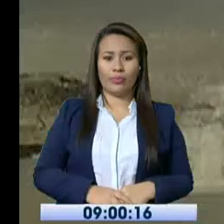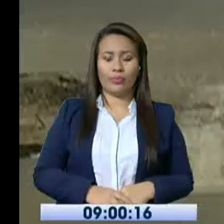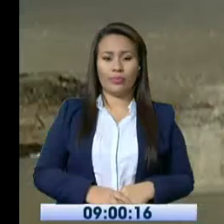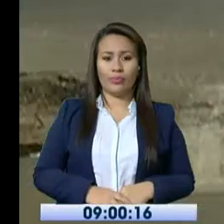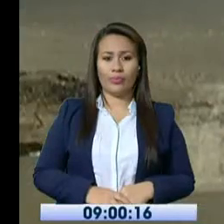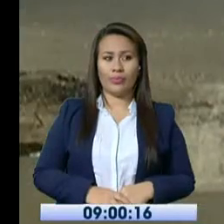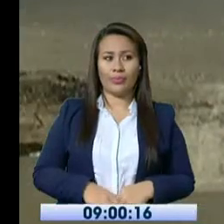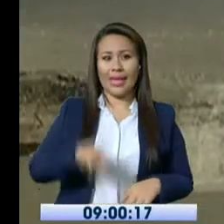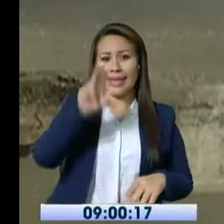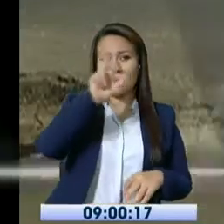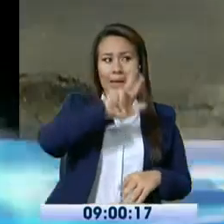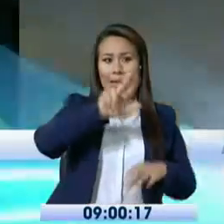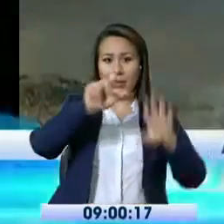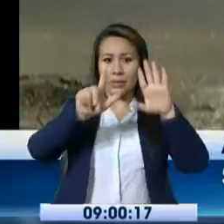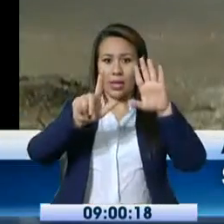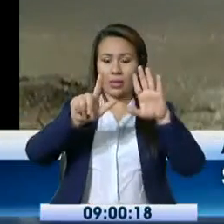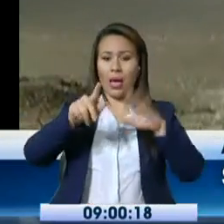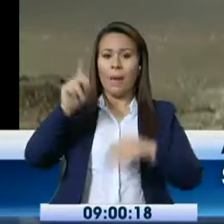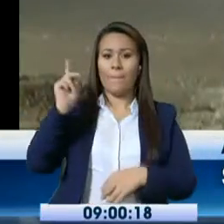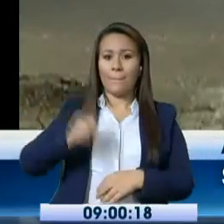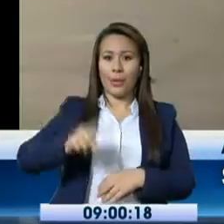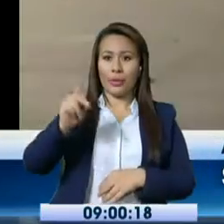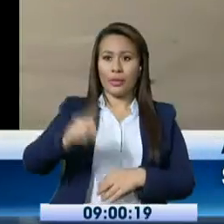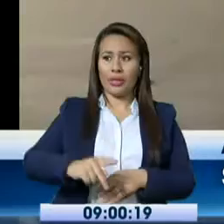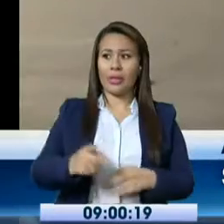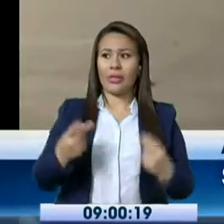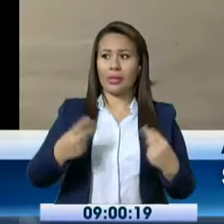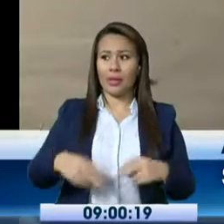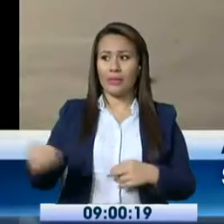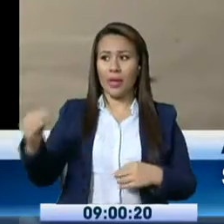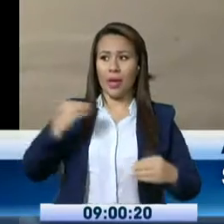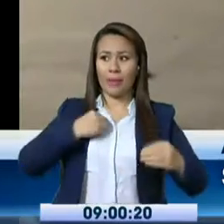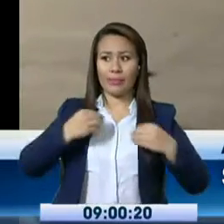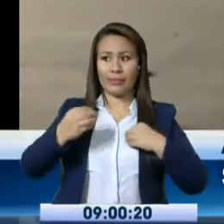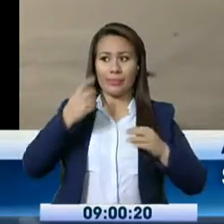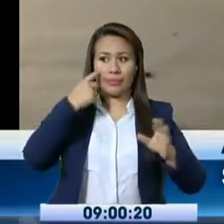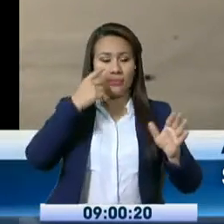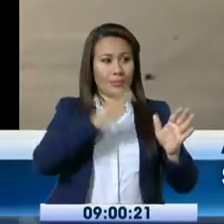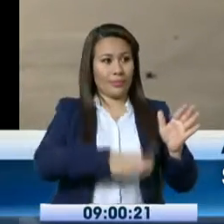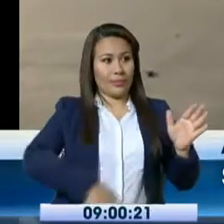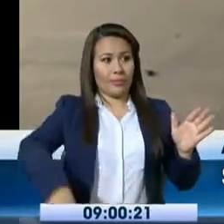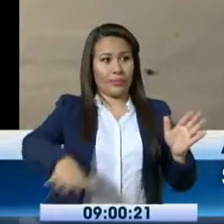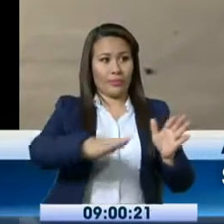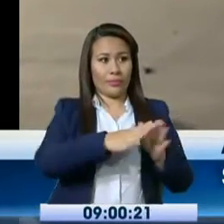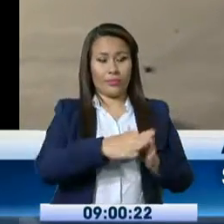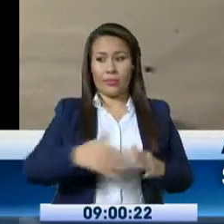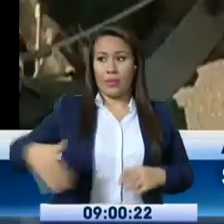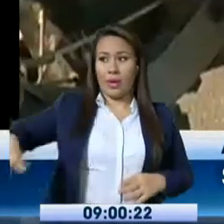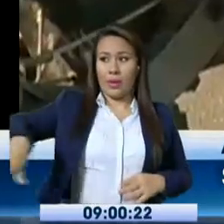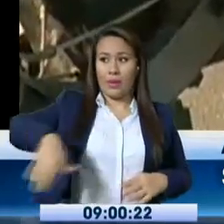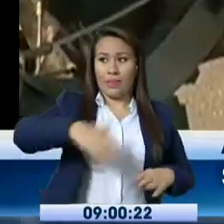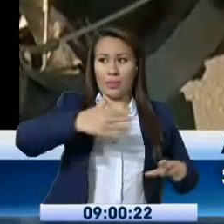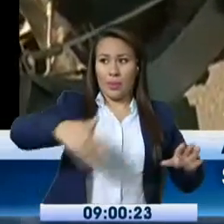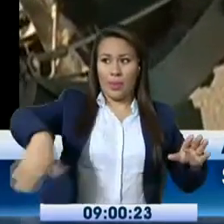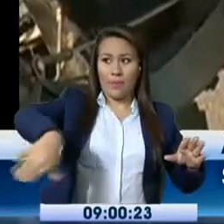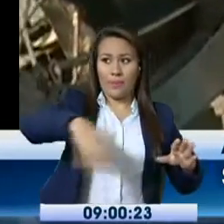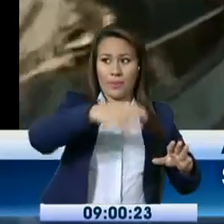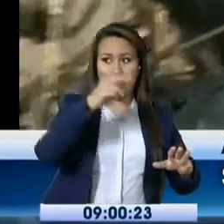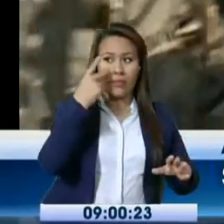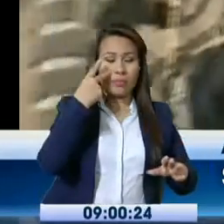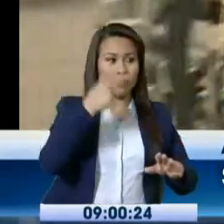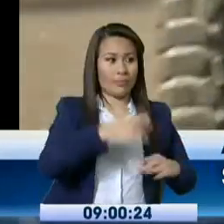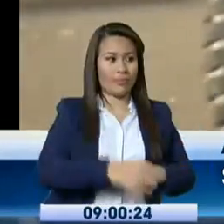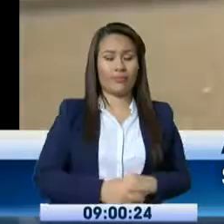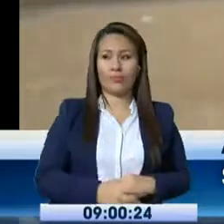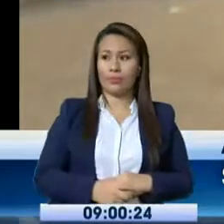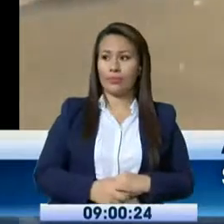En la 37 y Portete, quienes presenciaron una violenta colisión entre una camioneta y una motocicleta